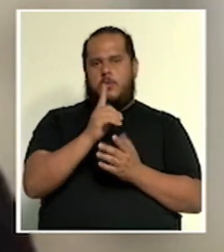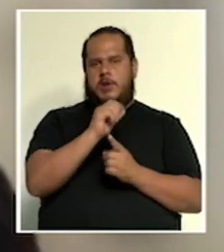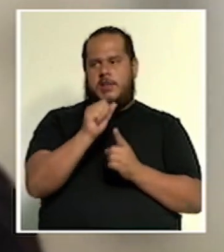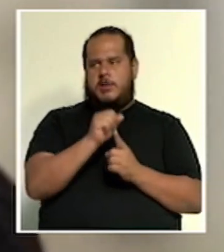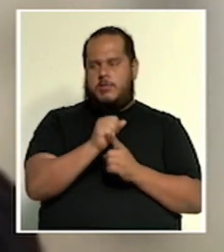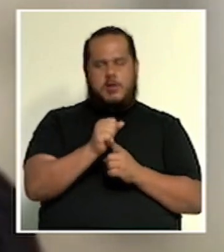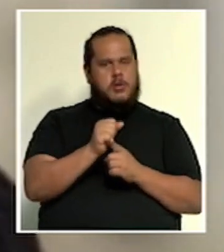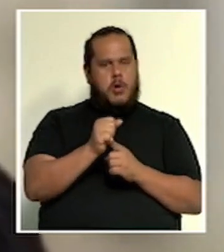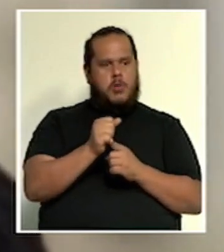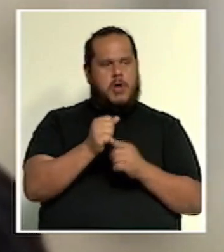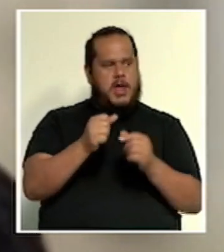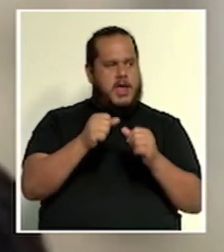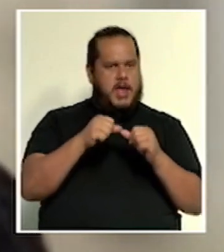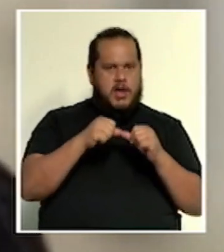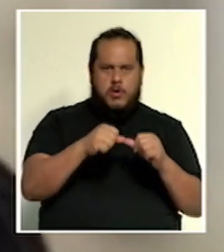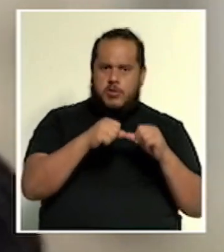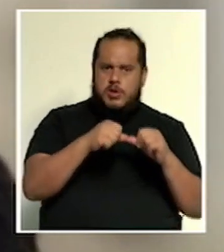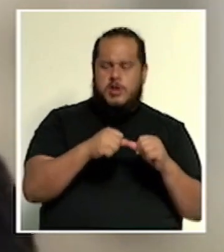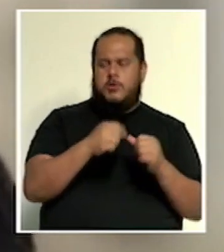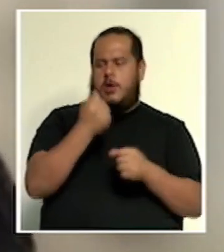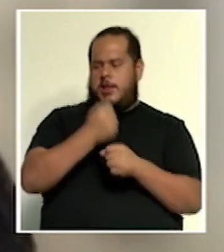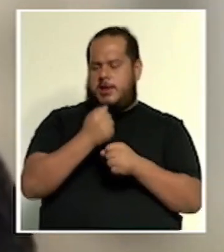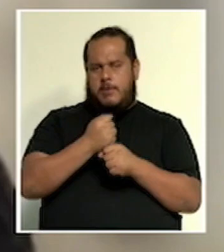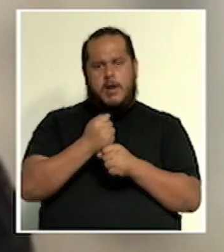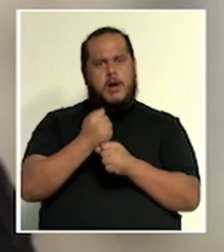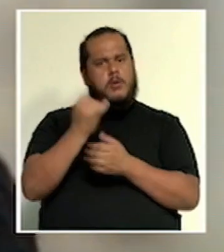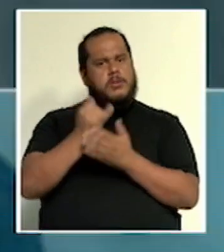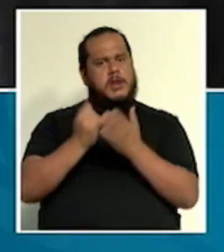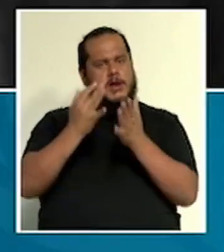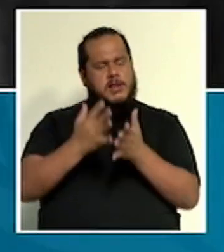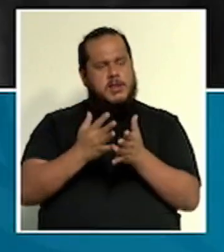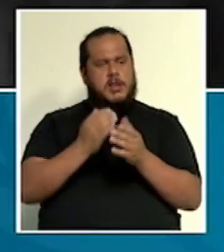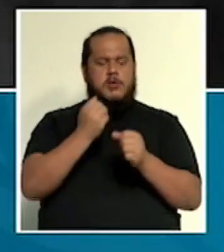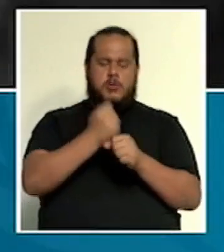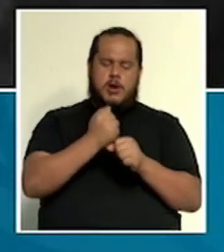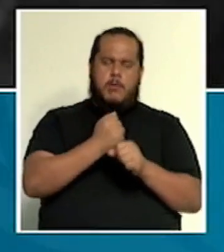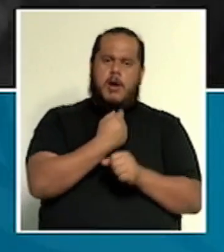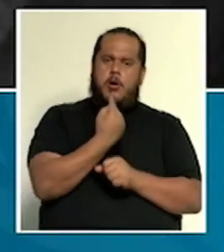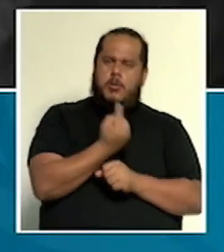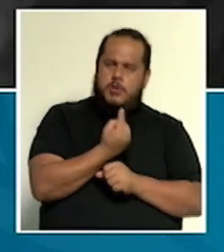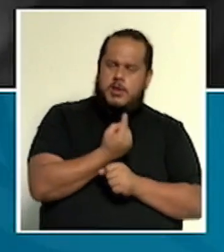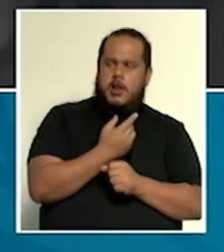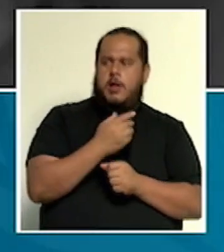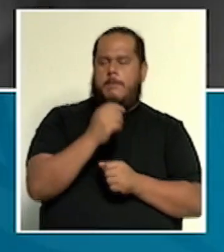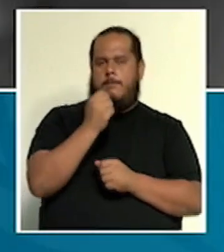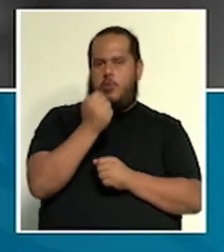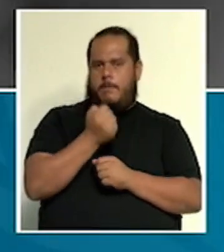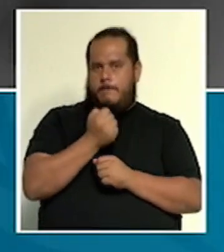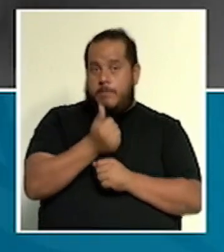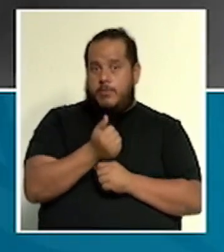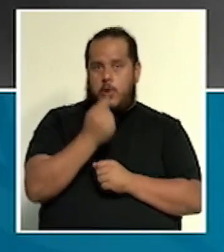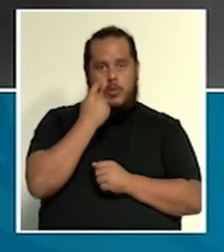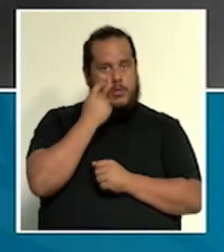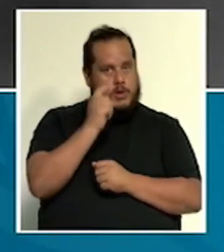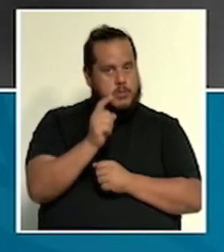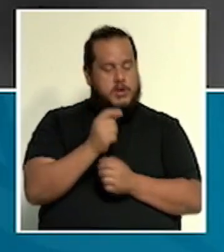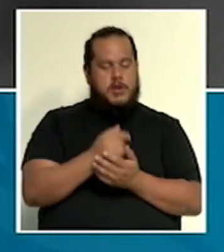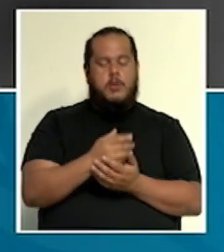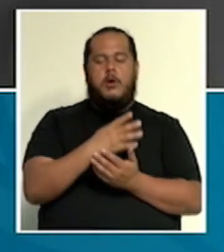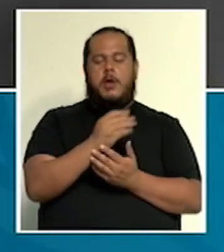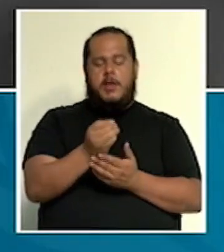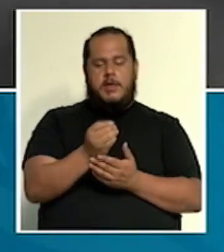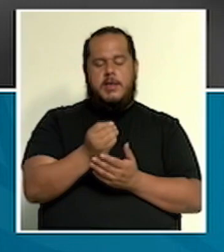trabajo del artista es un trabajo muy en solitario, muy poco reconocido, y